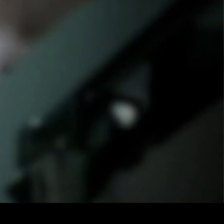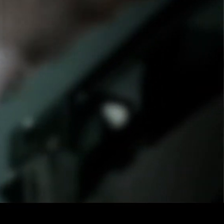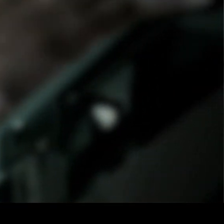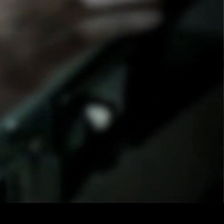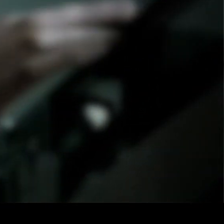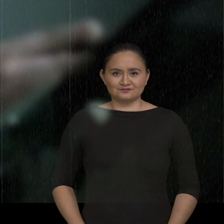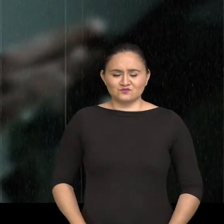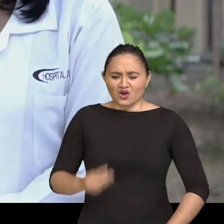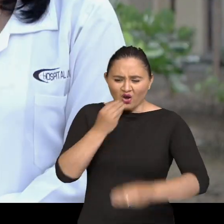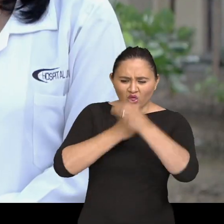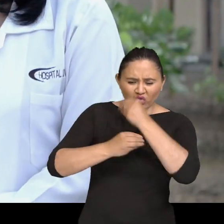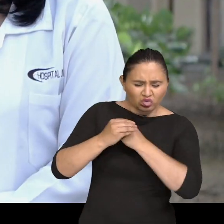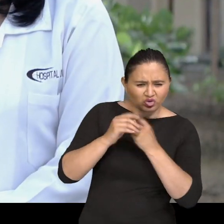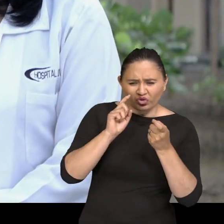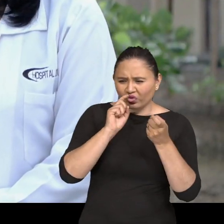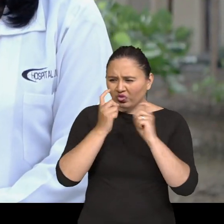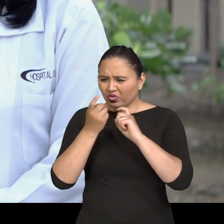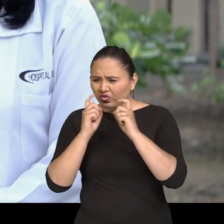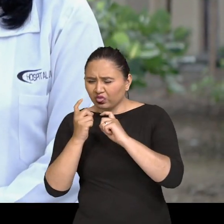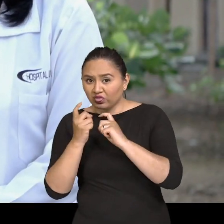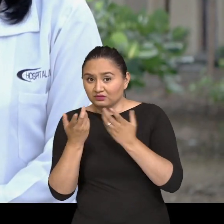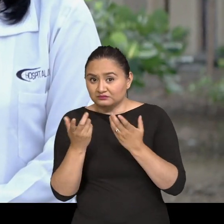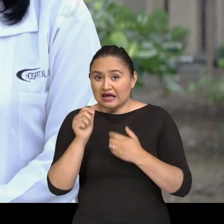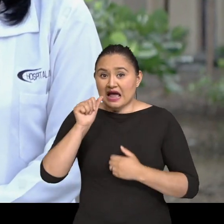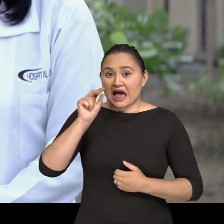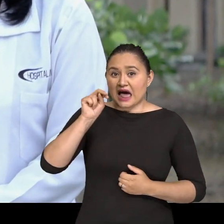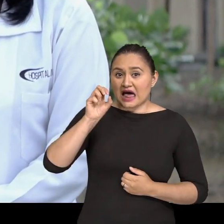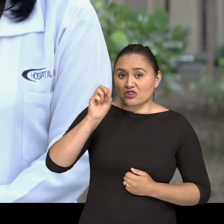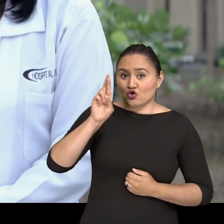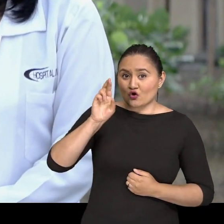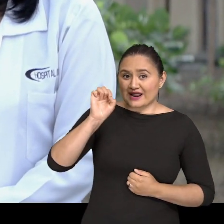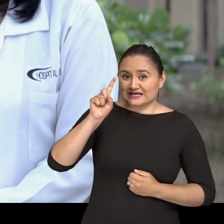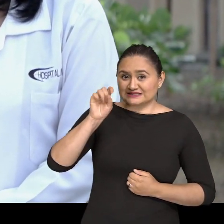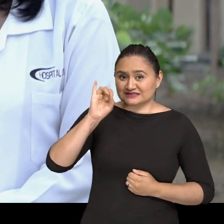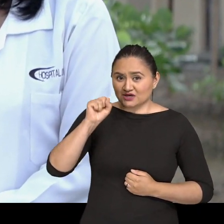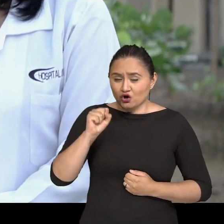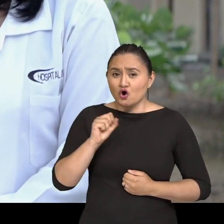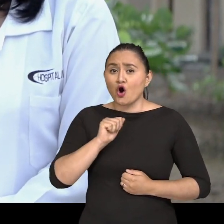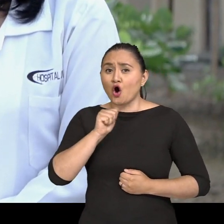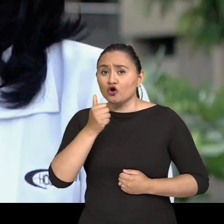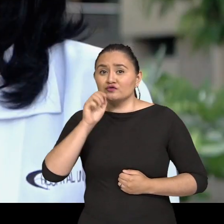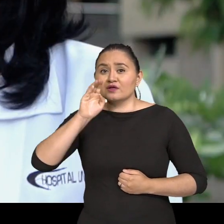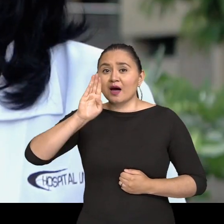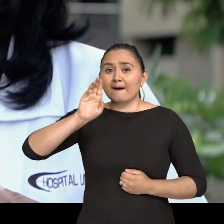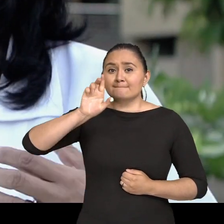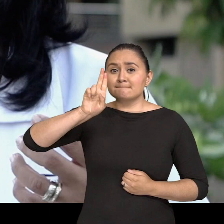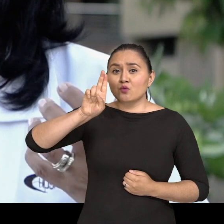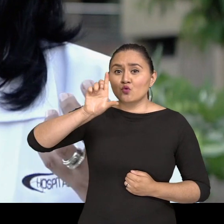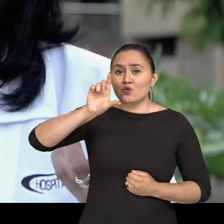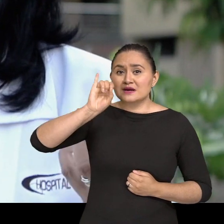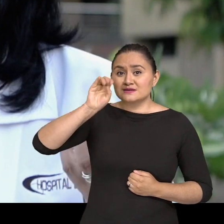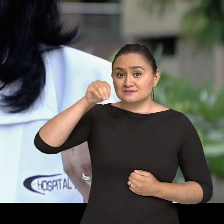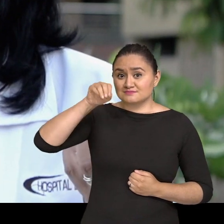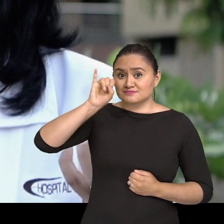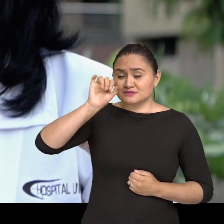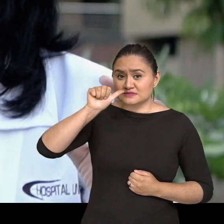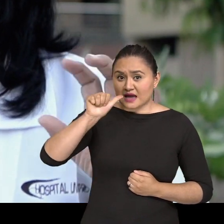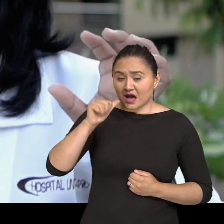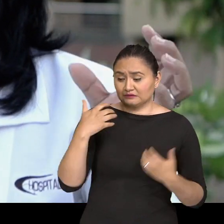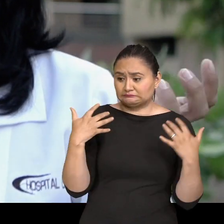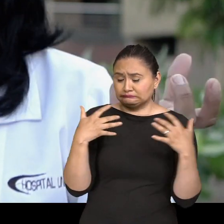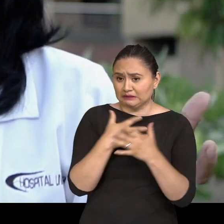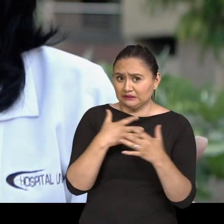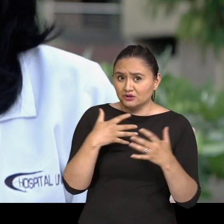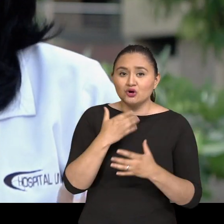los desórdenes alimentarios como son la anorexia nerviosa y la bulimia nerviosa son más que nada la